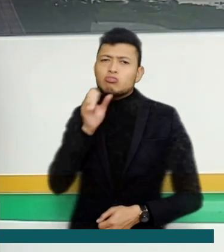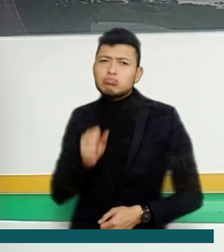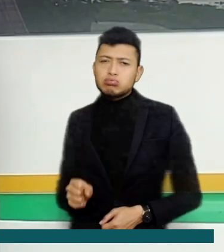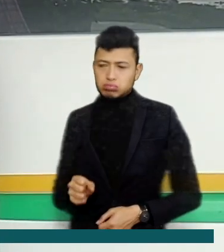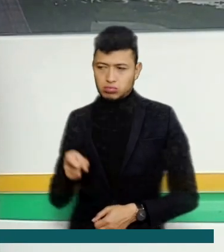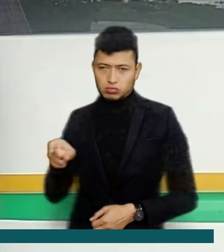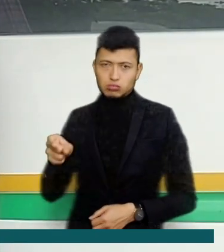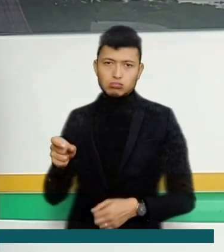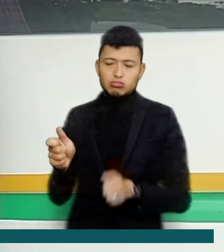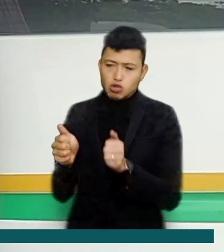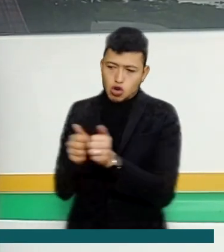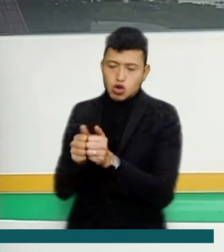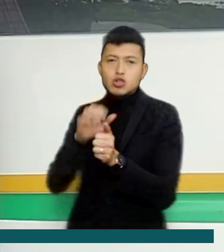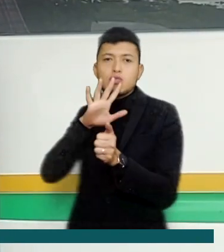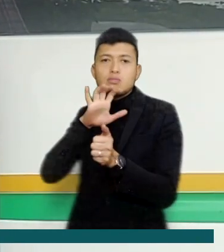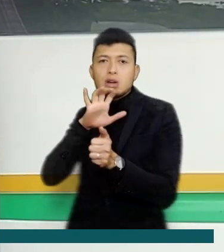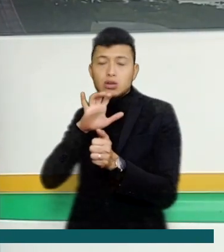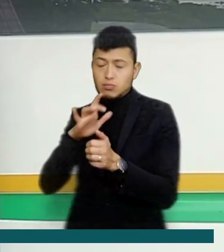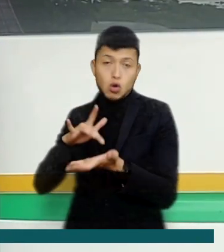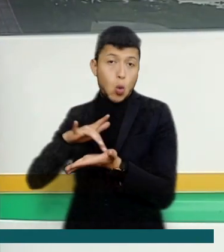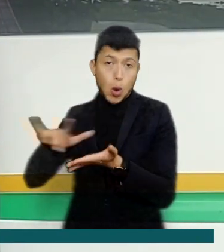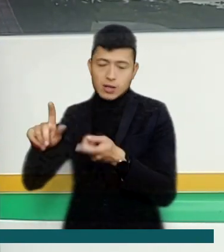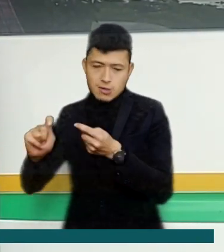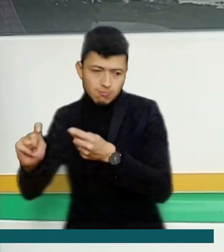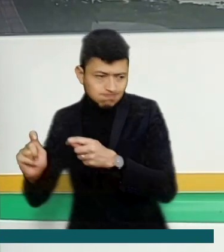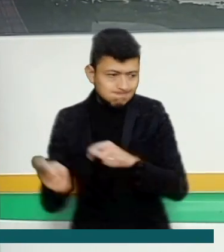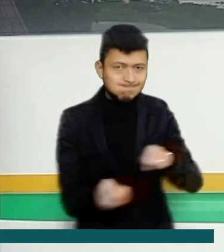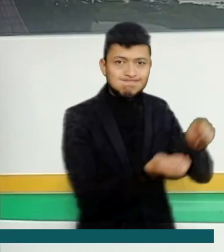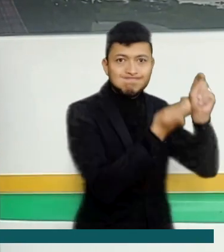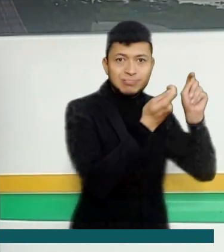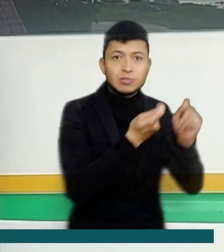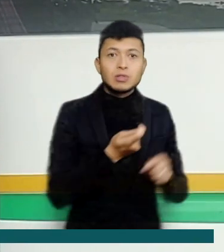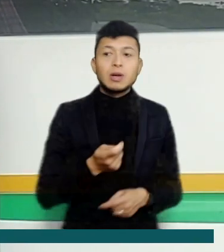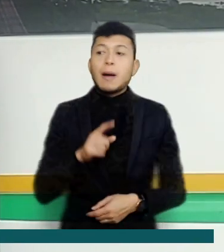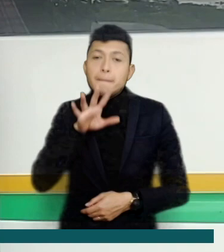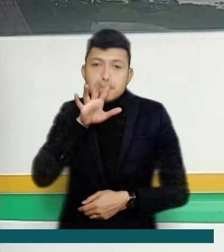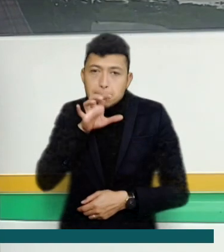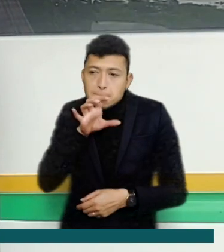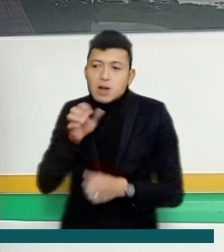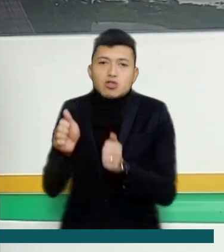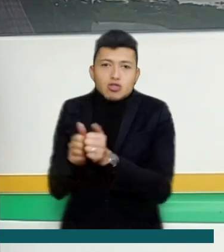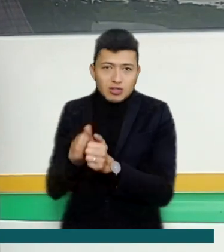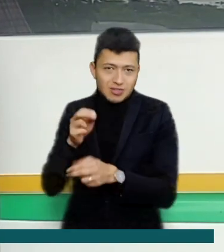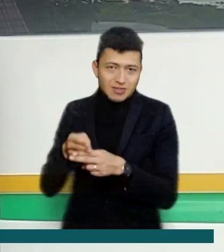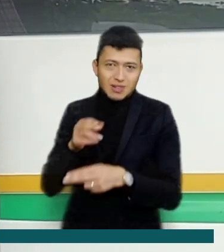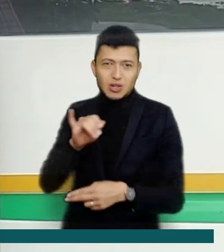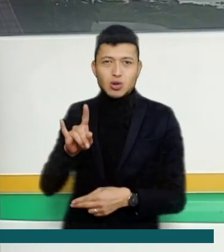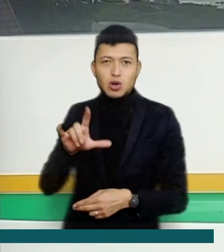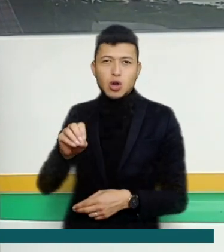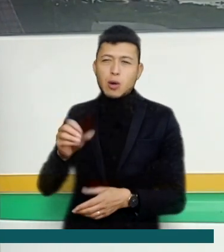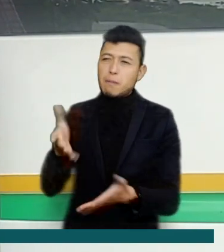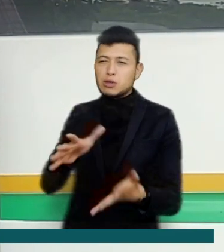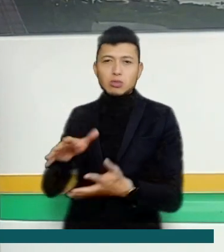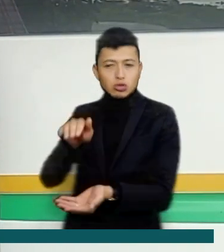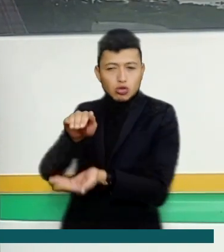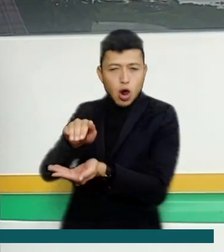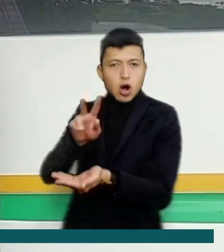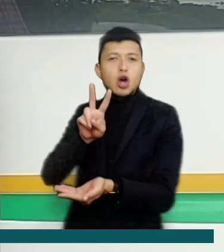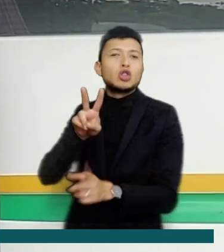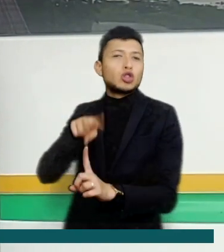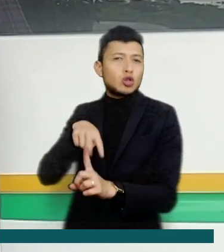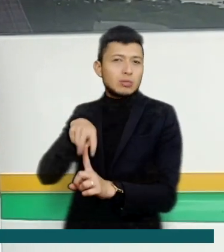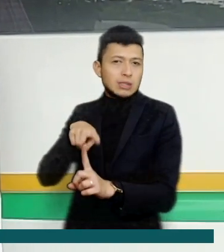de la tercera edad que ingresó por urgencias. El acompañante él era Julio, tenía aproximadamente por ahí unos dos